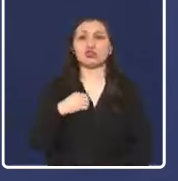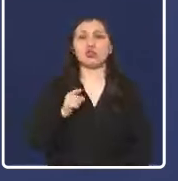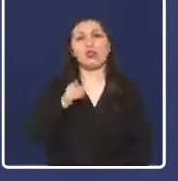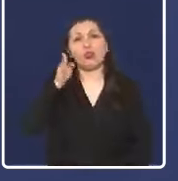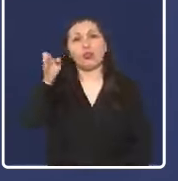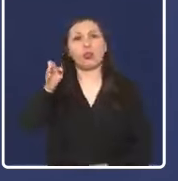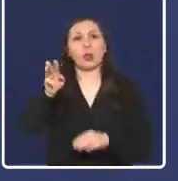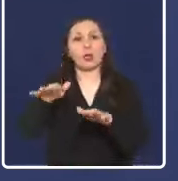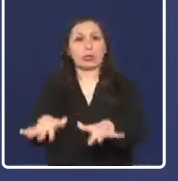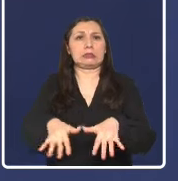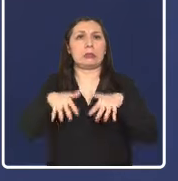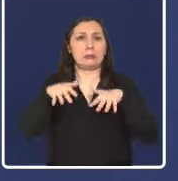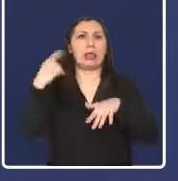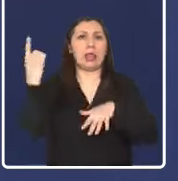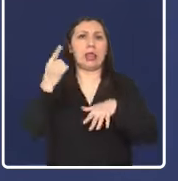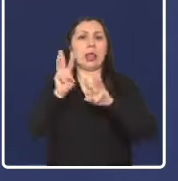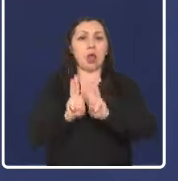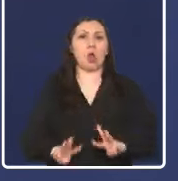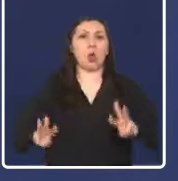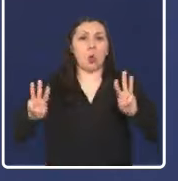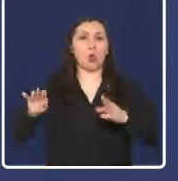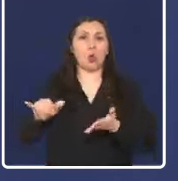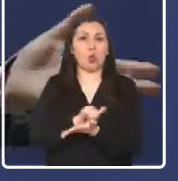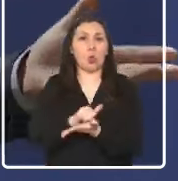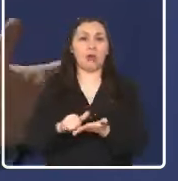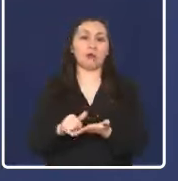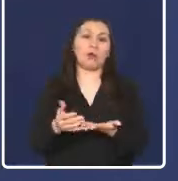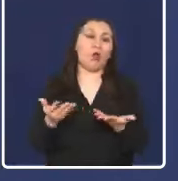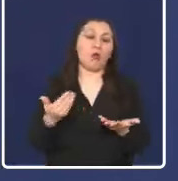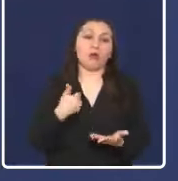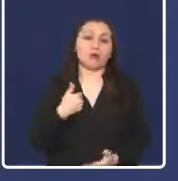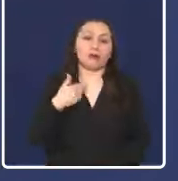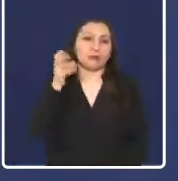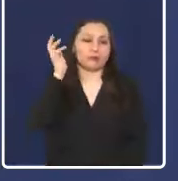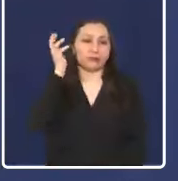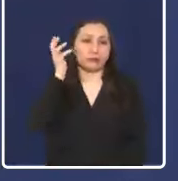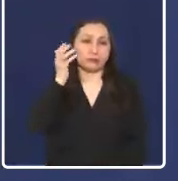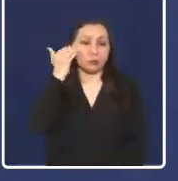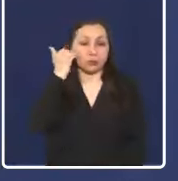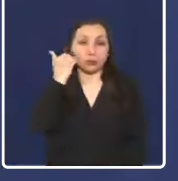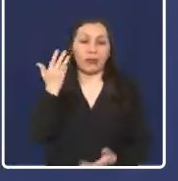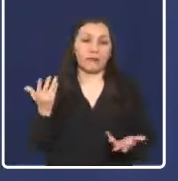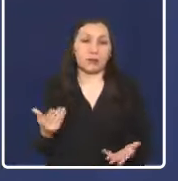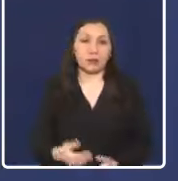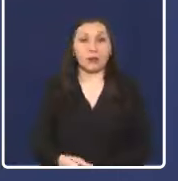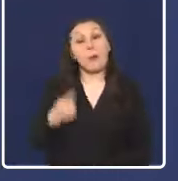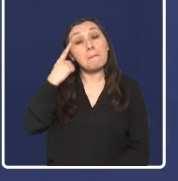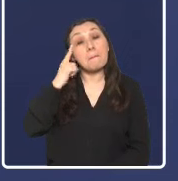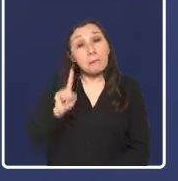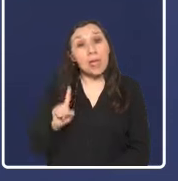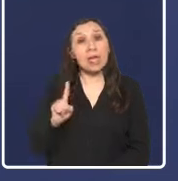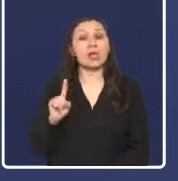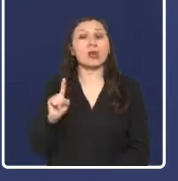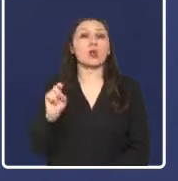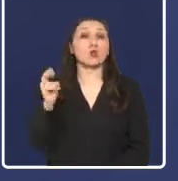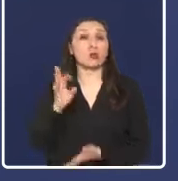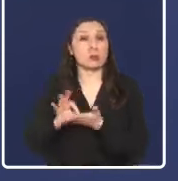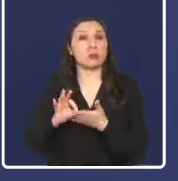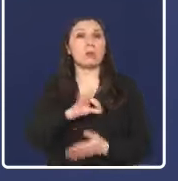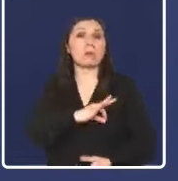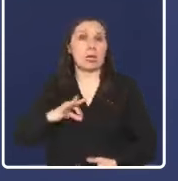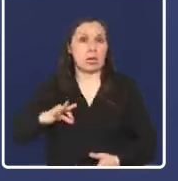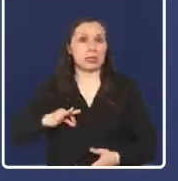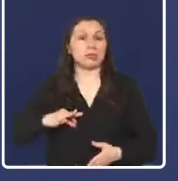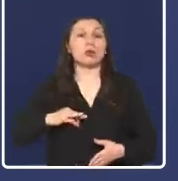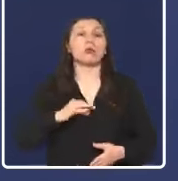en la Asamblea General, la Asamblea General de la ONU en Nueva York. Sí. No, por supuesto no supe... Pero él estaba como ministro y la ministra